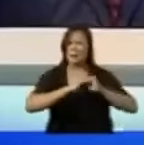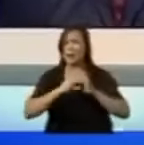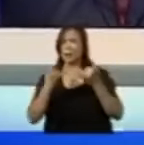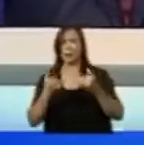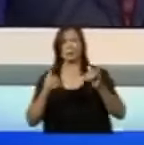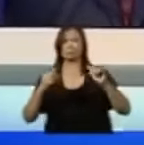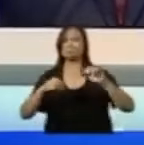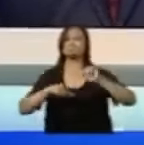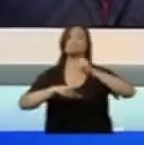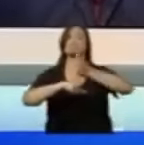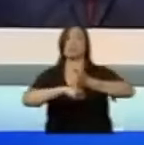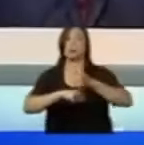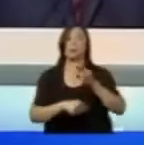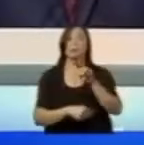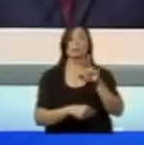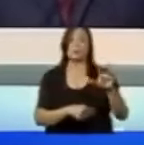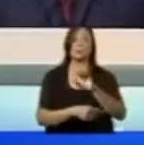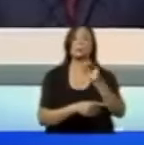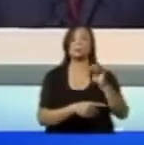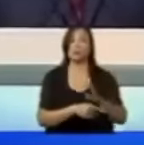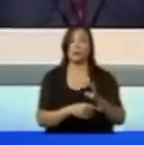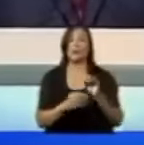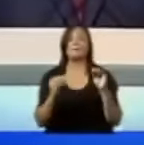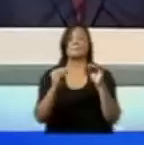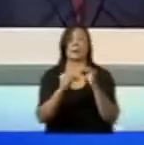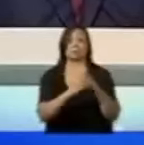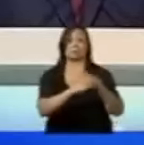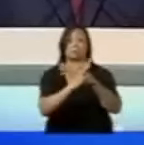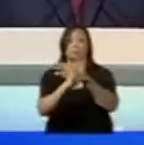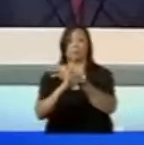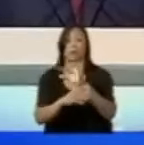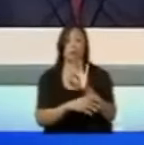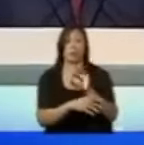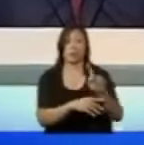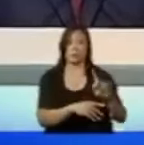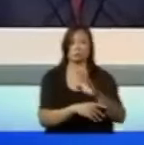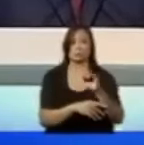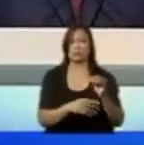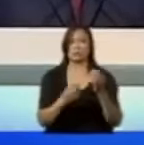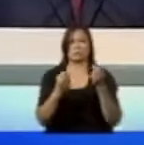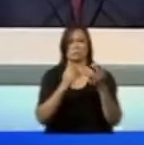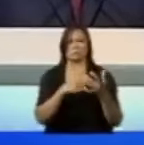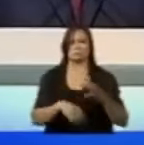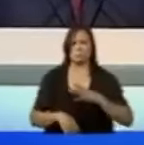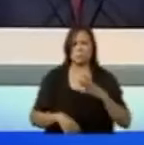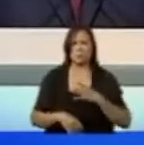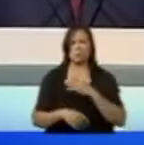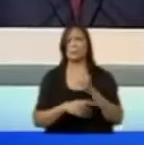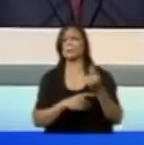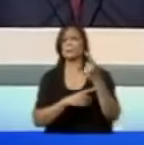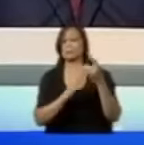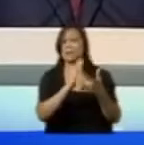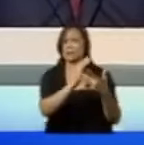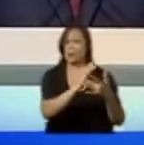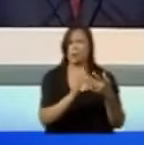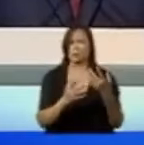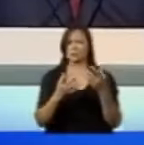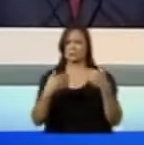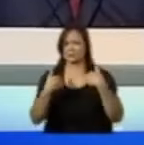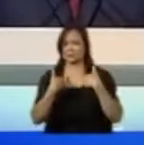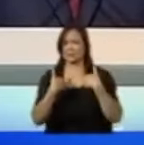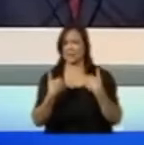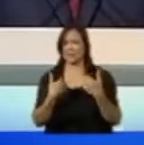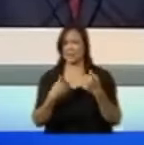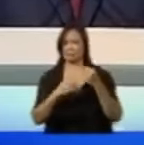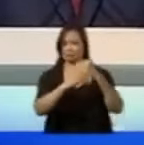se instalaban. Hoy hay 25% más cámaras del 911, con toda mucha tecnología que se puede hablar, que